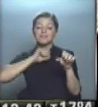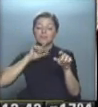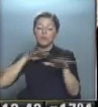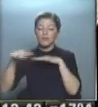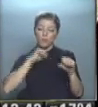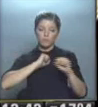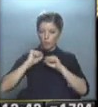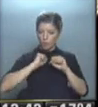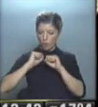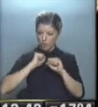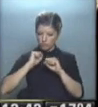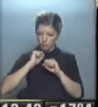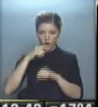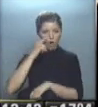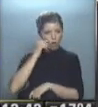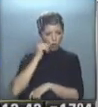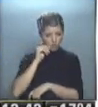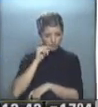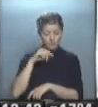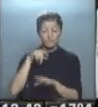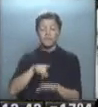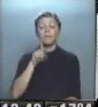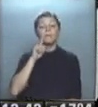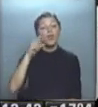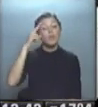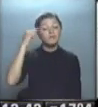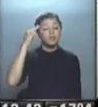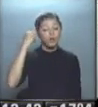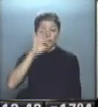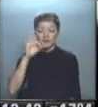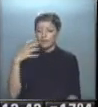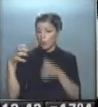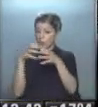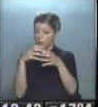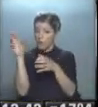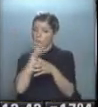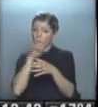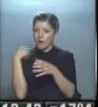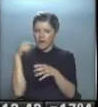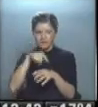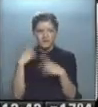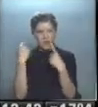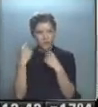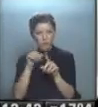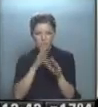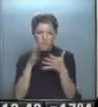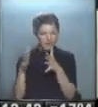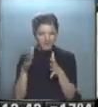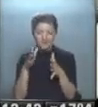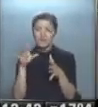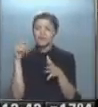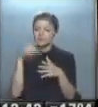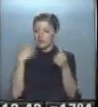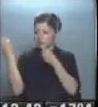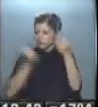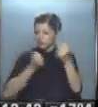pecaminosa. En 1990, cuando un grupo de mujeres intentó una protesta similar manejando vehículos,